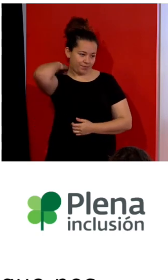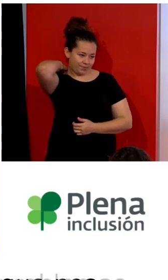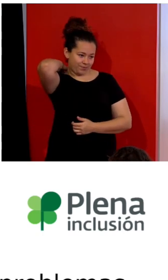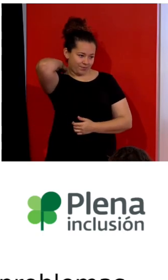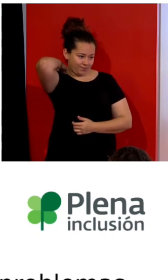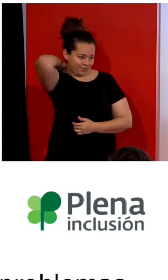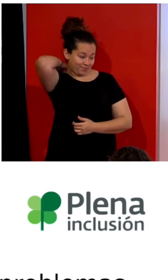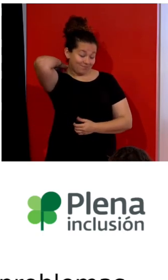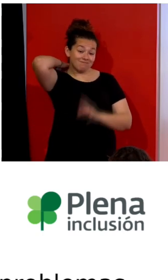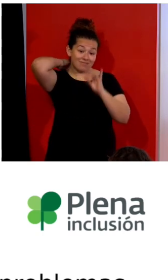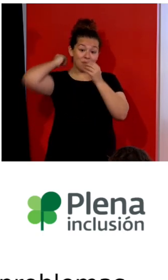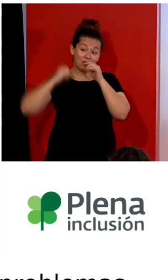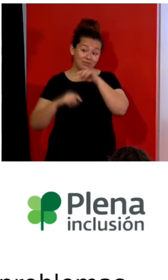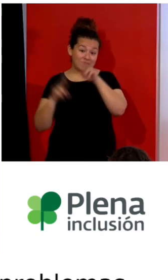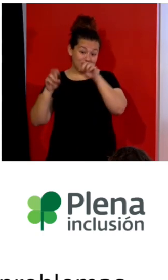bueno, el CERMI fue